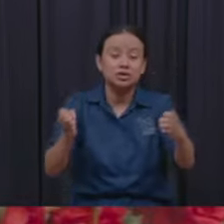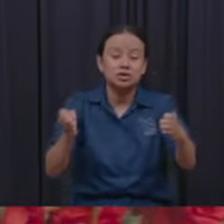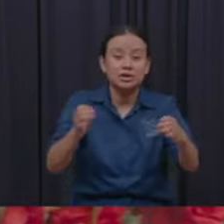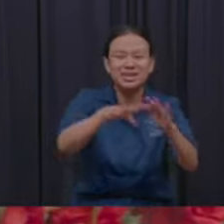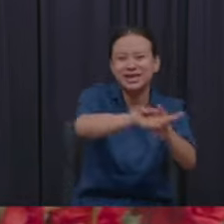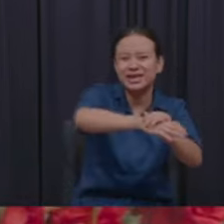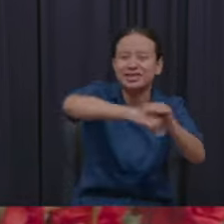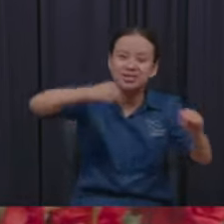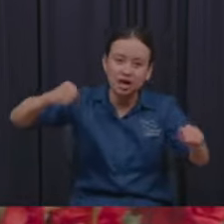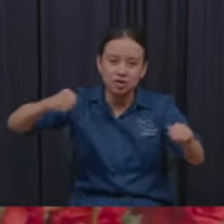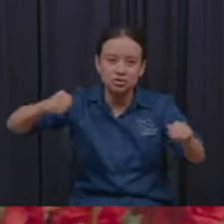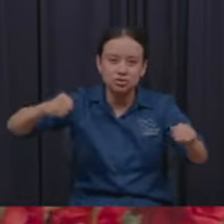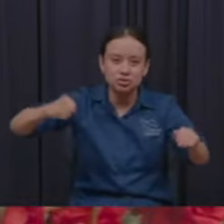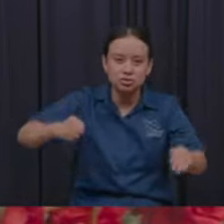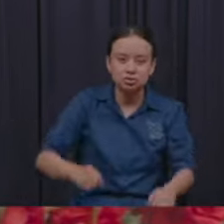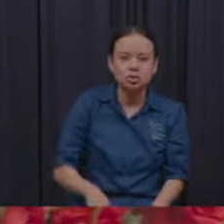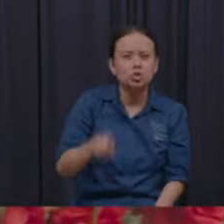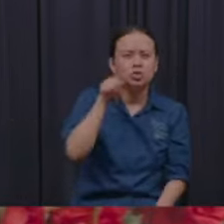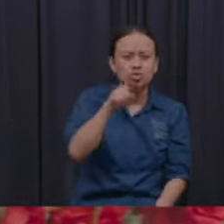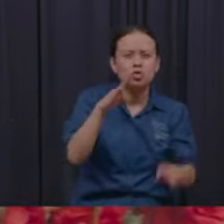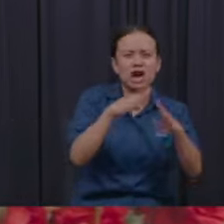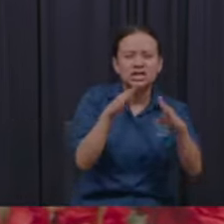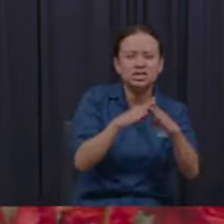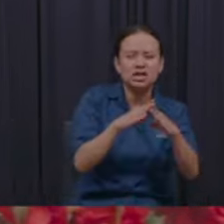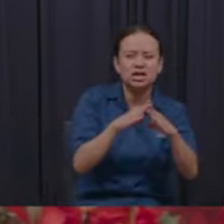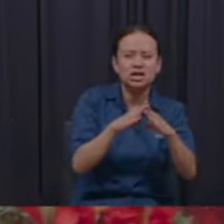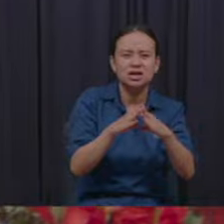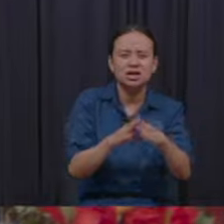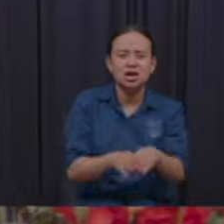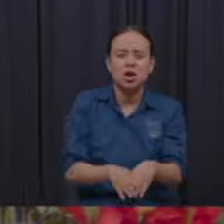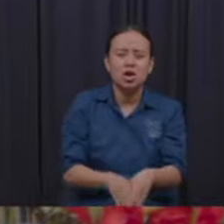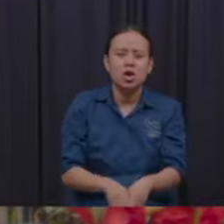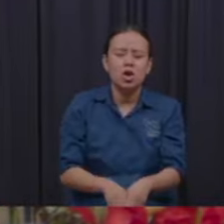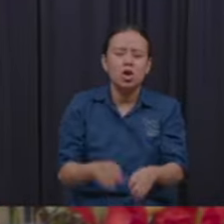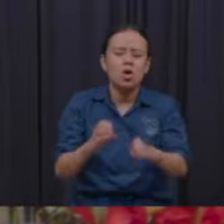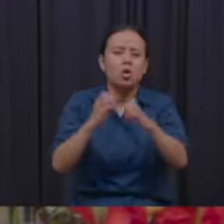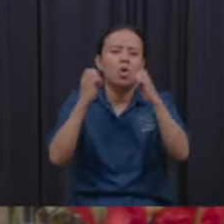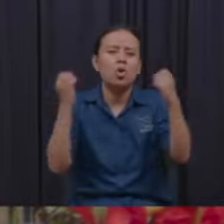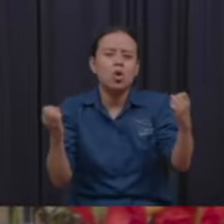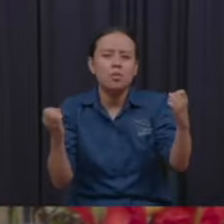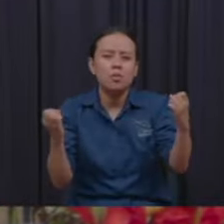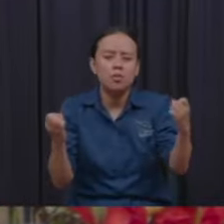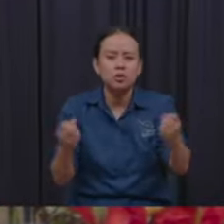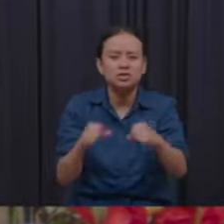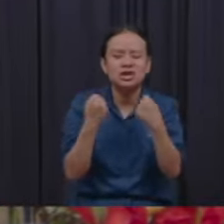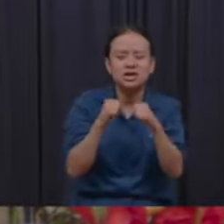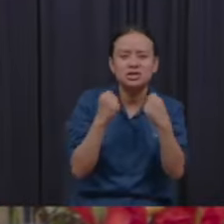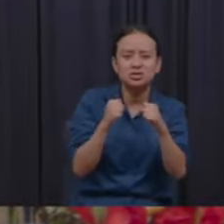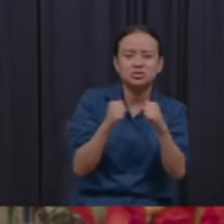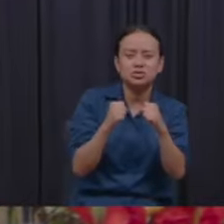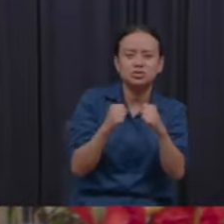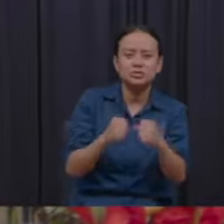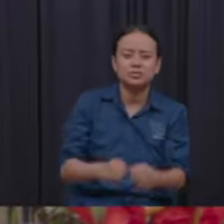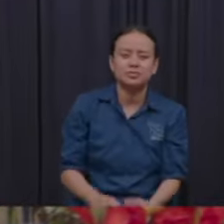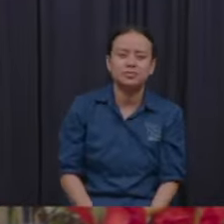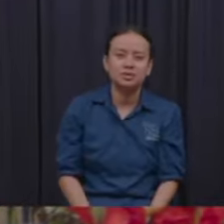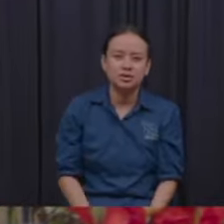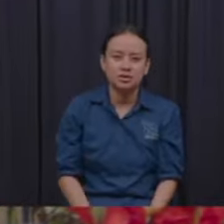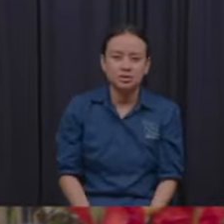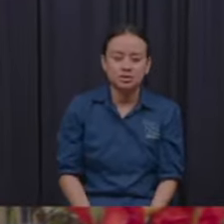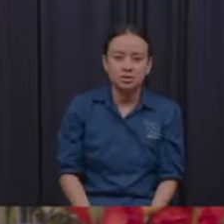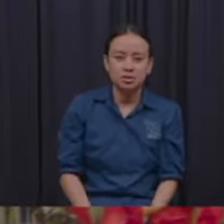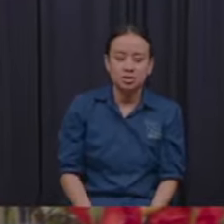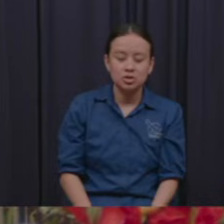está edificada tu casa. ¿Cuáles son las reglas? Entiéndase, ¿cuáles son